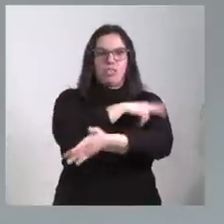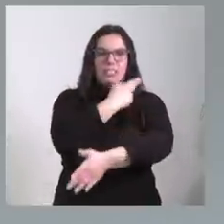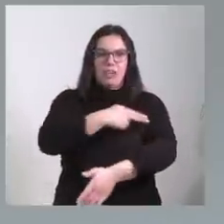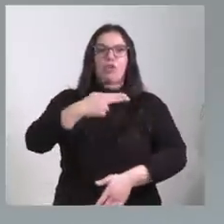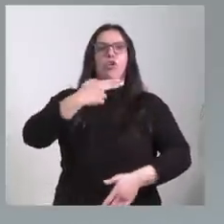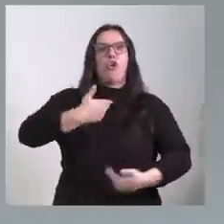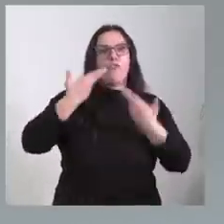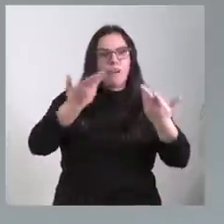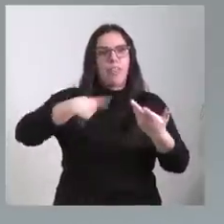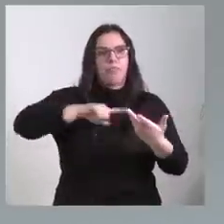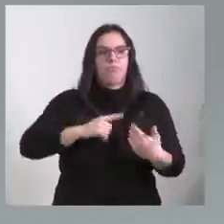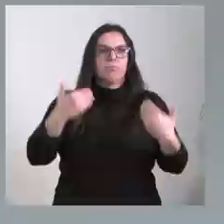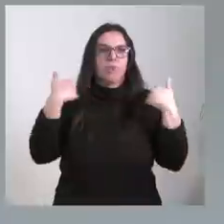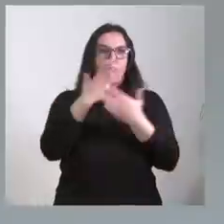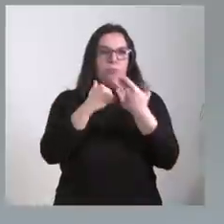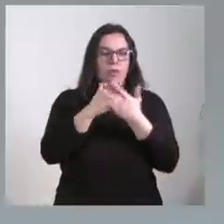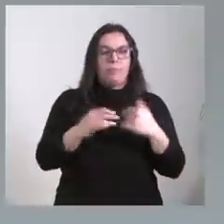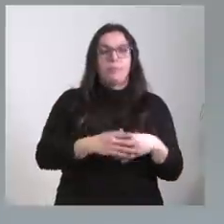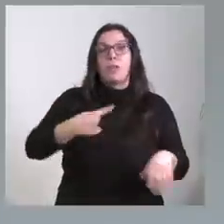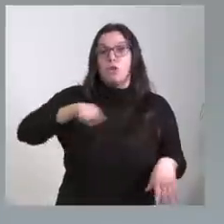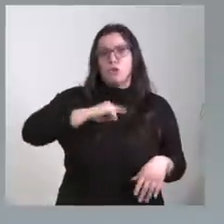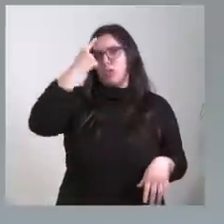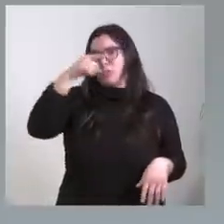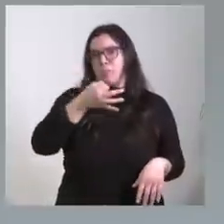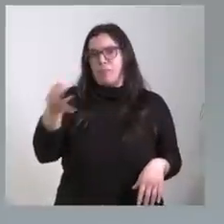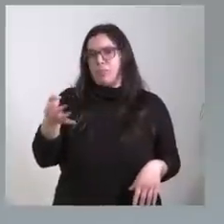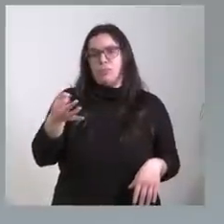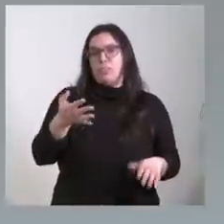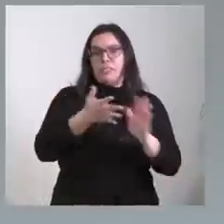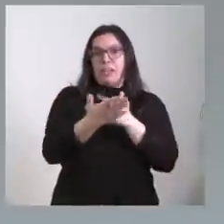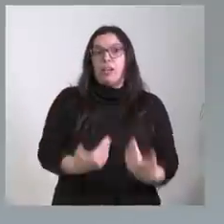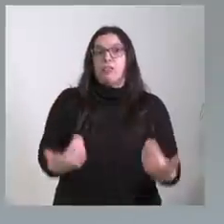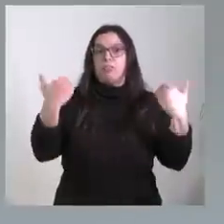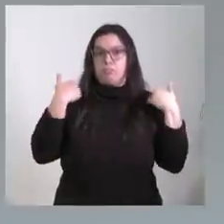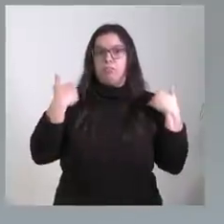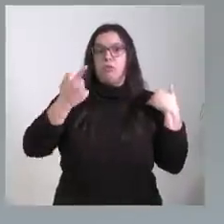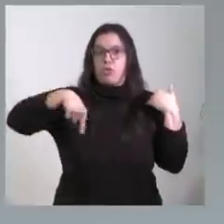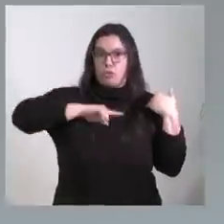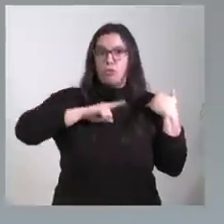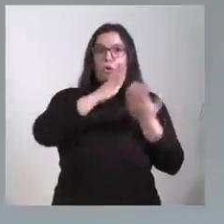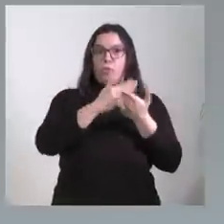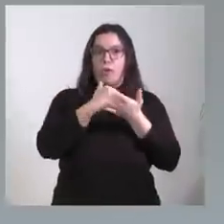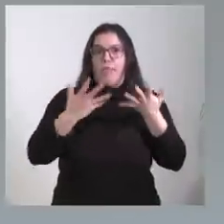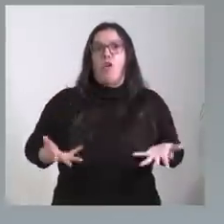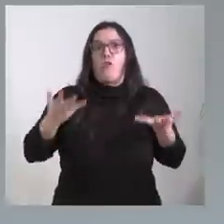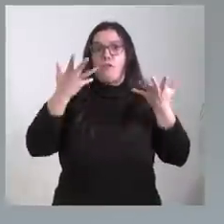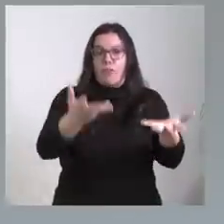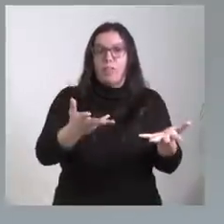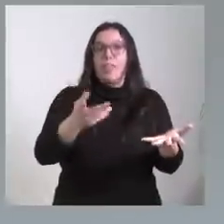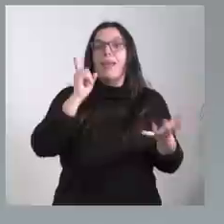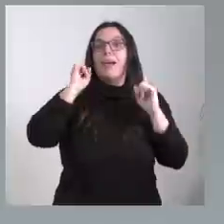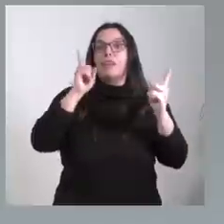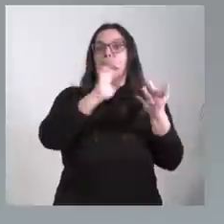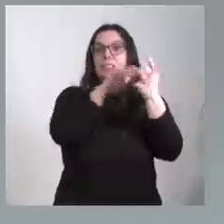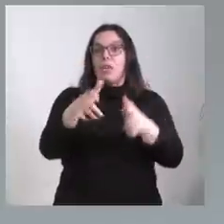nosotros desde aquí somos muy conocedores de que estamos ante una competencia que prestan las comunidades autónomas que en el caso de Castilla y león la valoración